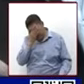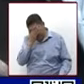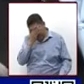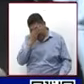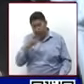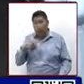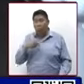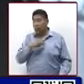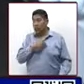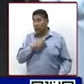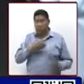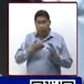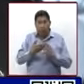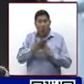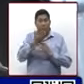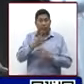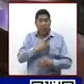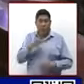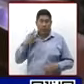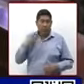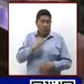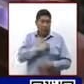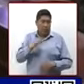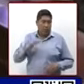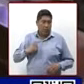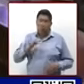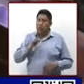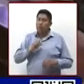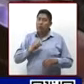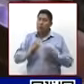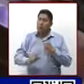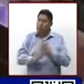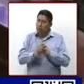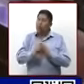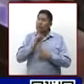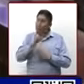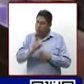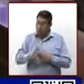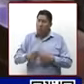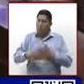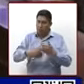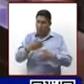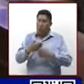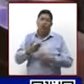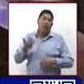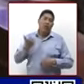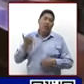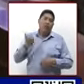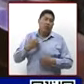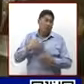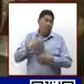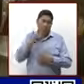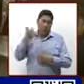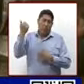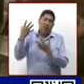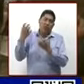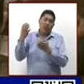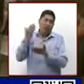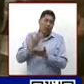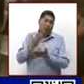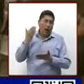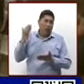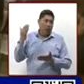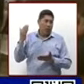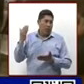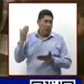mediante la Asamblea, vamos a garantizar el proceso, ¿no? Estos amparos lo único que hacen es querer frenar y hacer